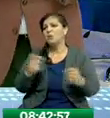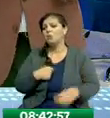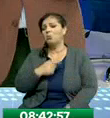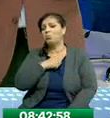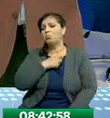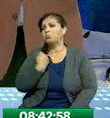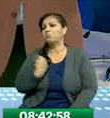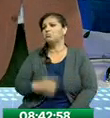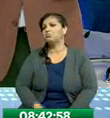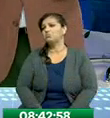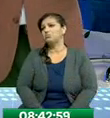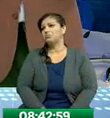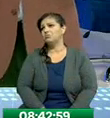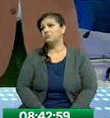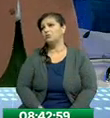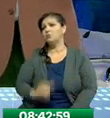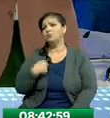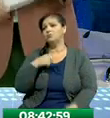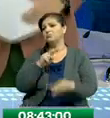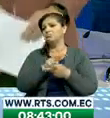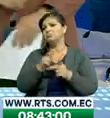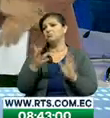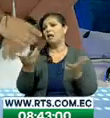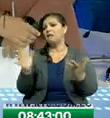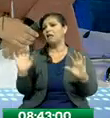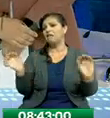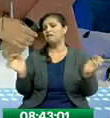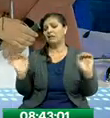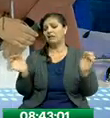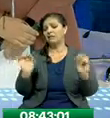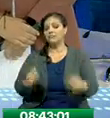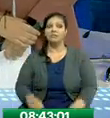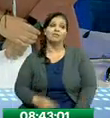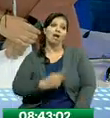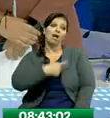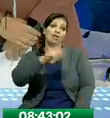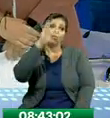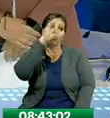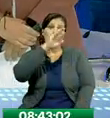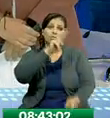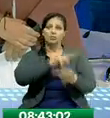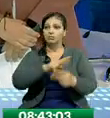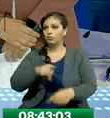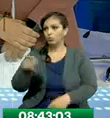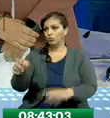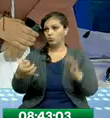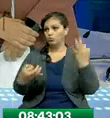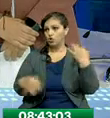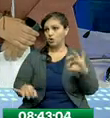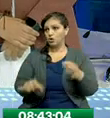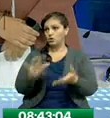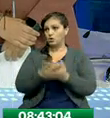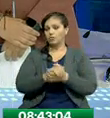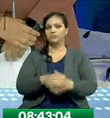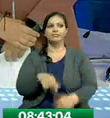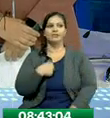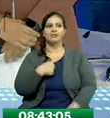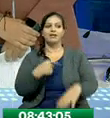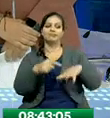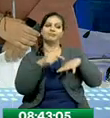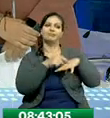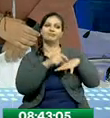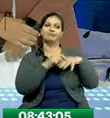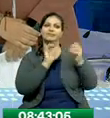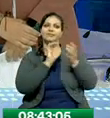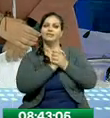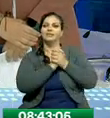y yo no esté más actividad entonces va a tocar cuando se busque soltero casado casado cuando se prueba